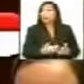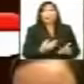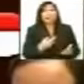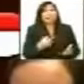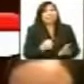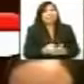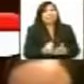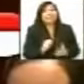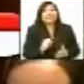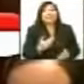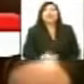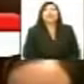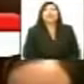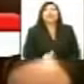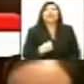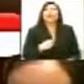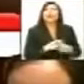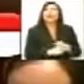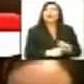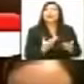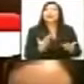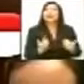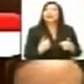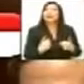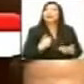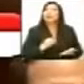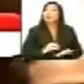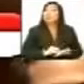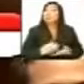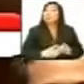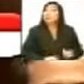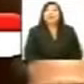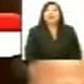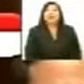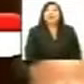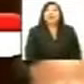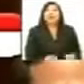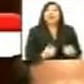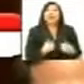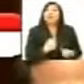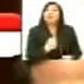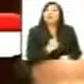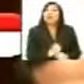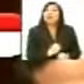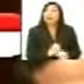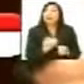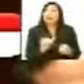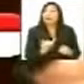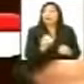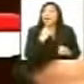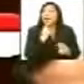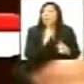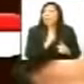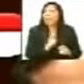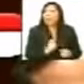la impunidad que existe en nuestro país, y ahí es donde tenemos que avanzar, y ahí es donde tenemos que trabajar, y esa sería la